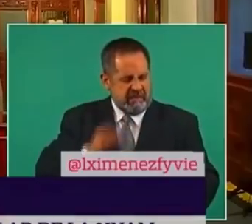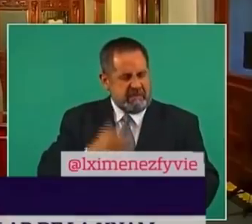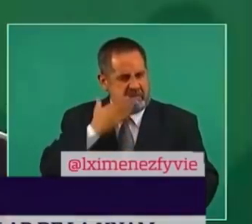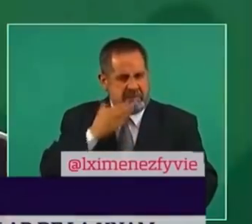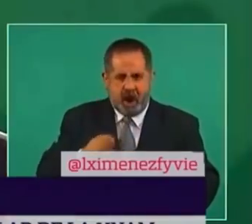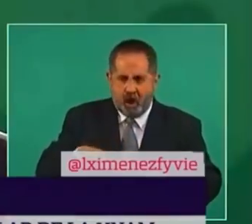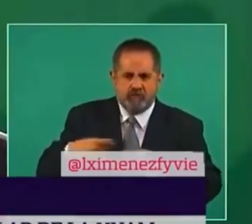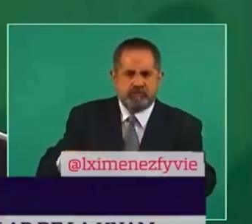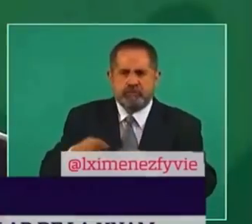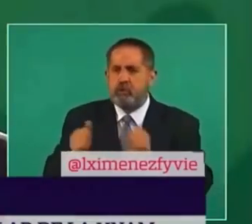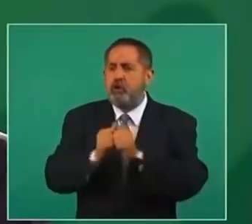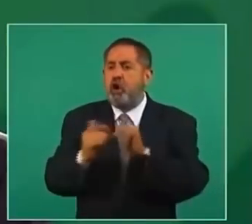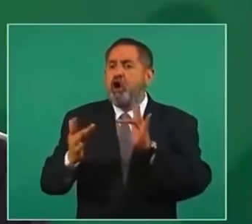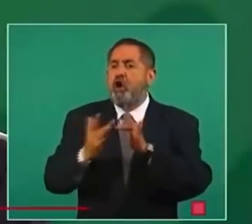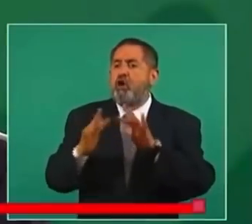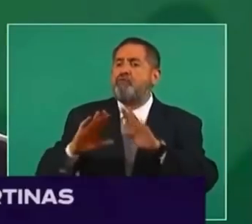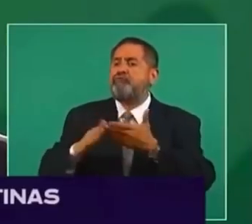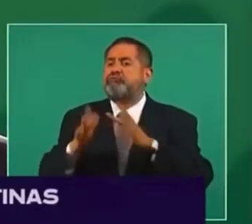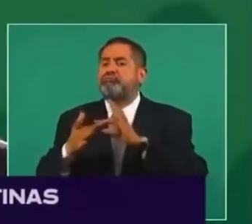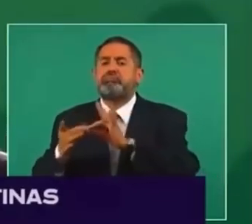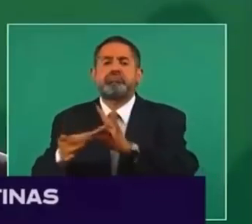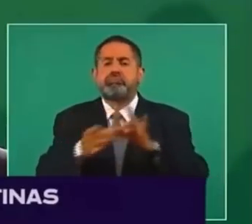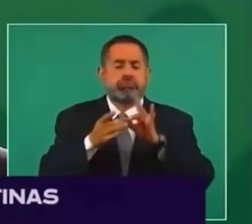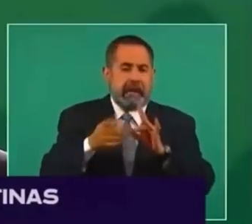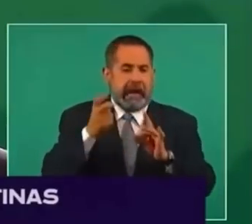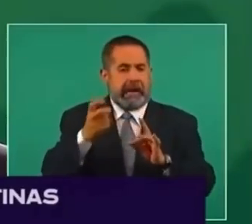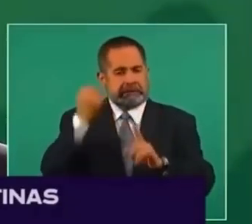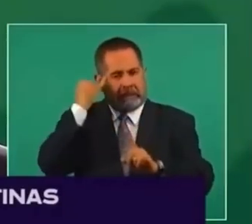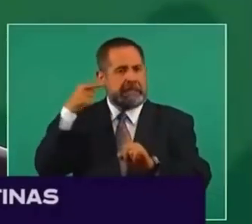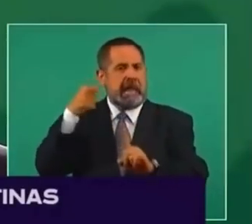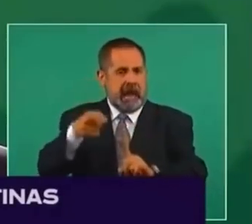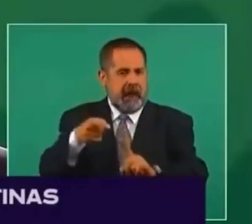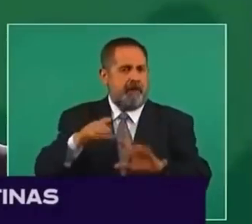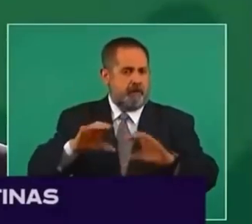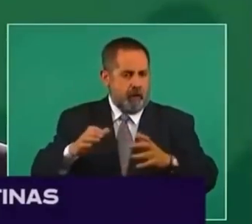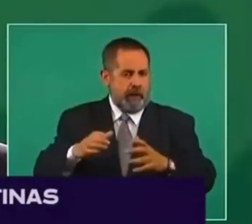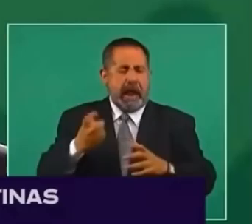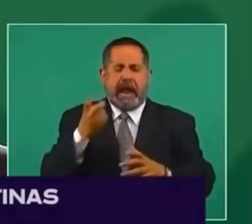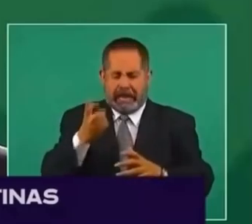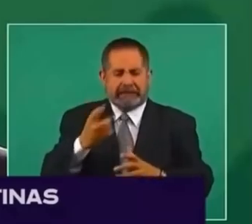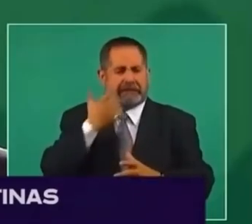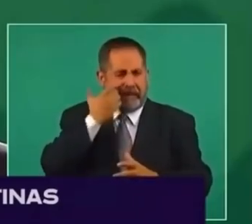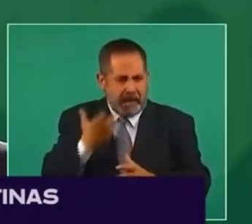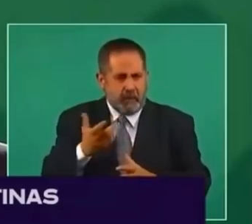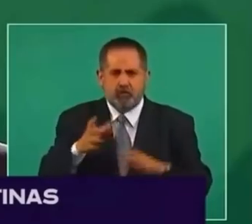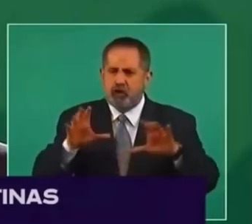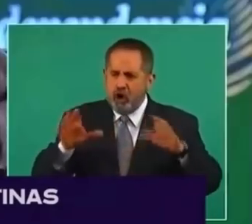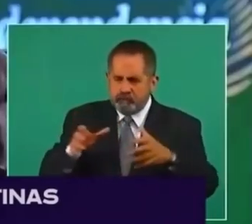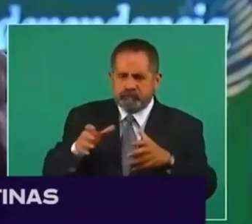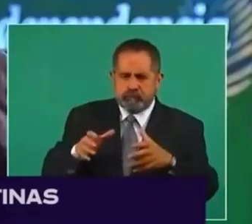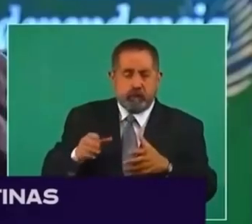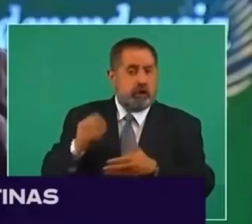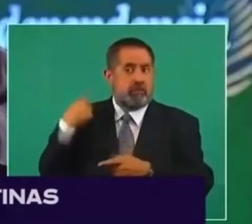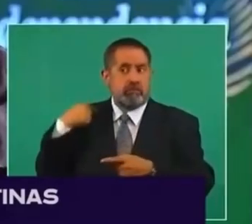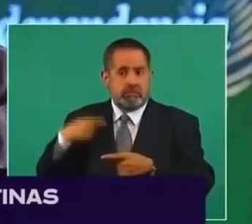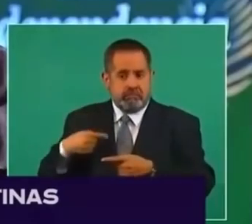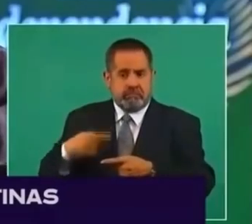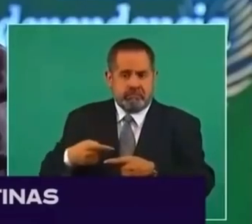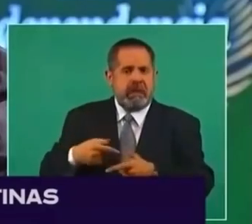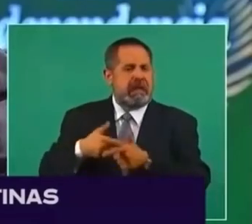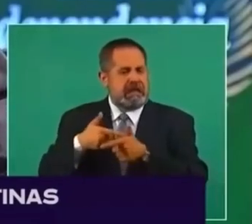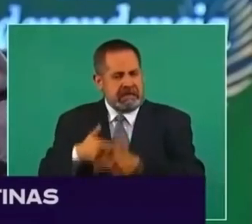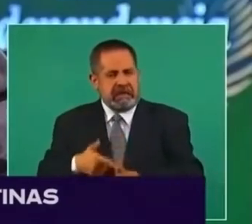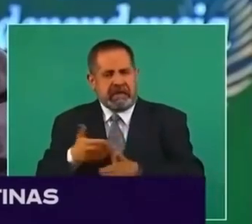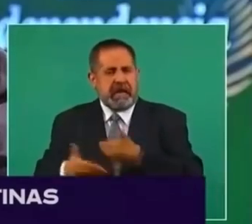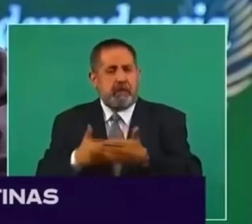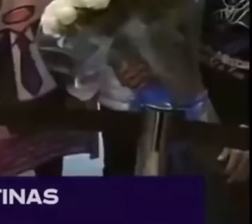se pregunta, no sé, con más de 500,000 muertos en su haber por las decisiones que este hombre